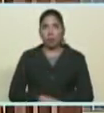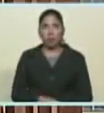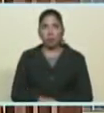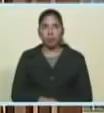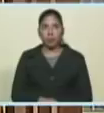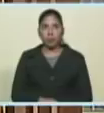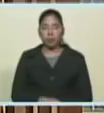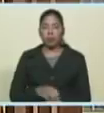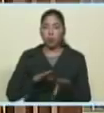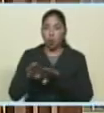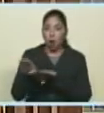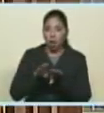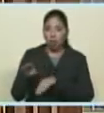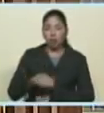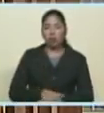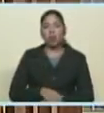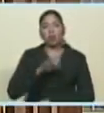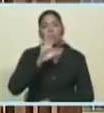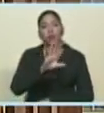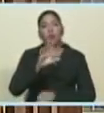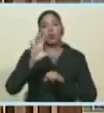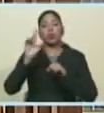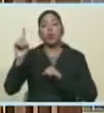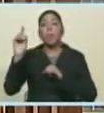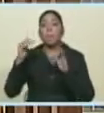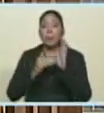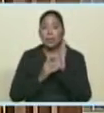bolívares. Cojedes, 51.000